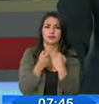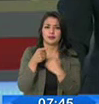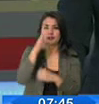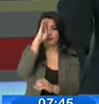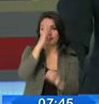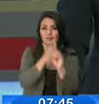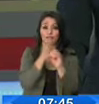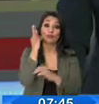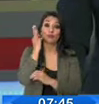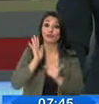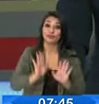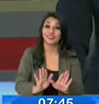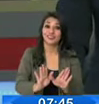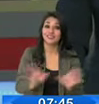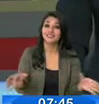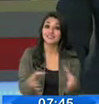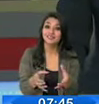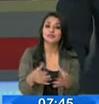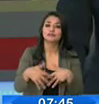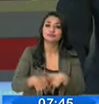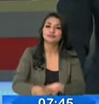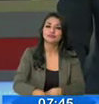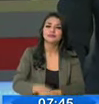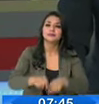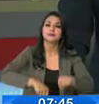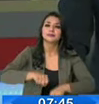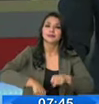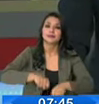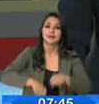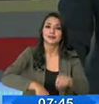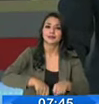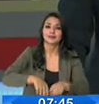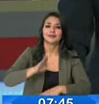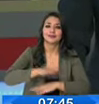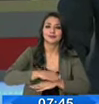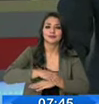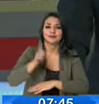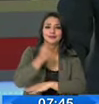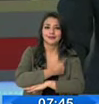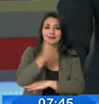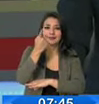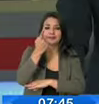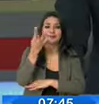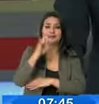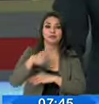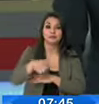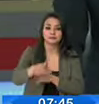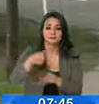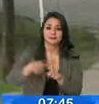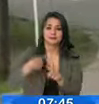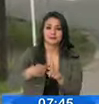unas mujeres que realizarán un recorrido en bici por Sudamérica por un tiempo de 18 meses.